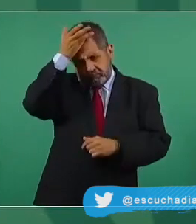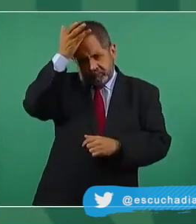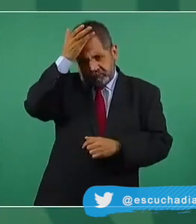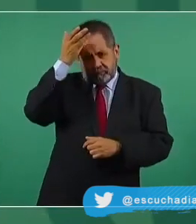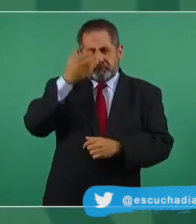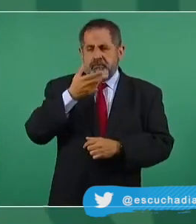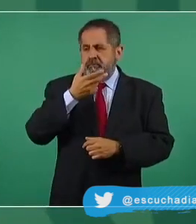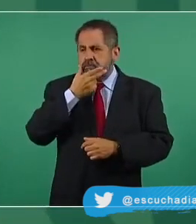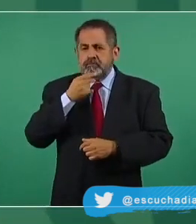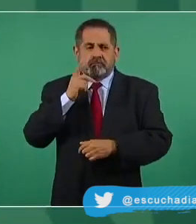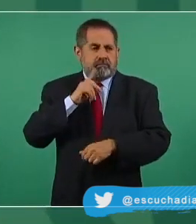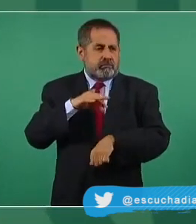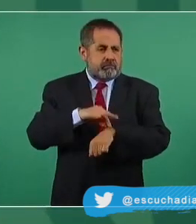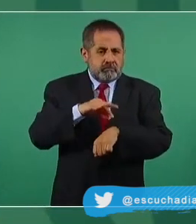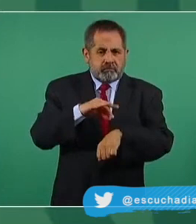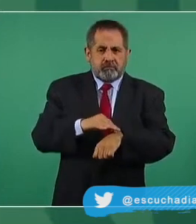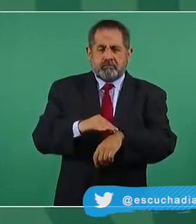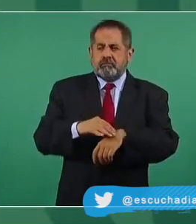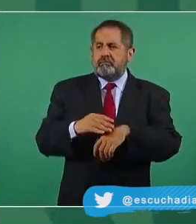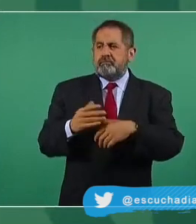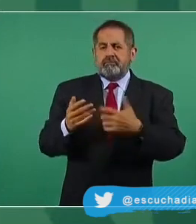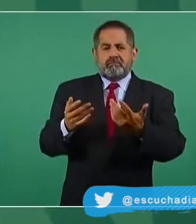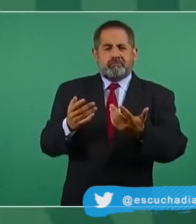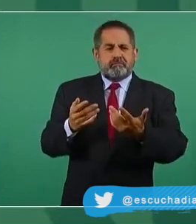la compra de vacunas.